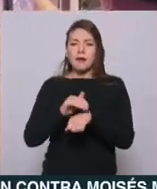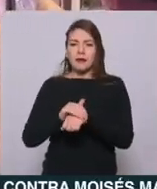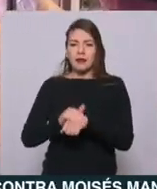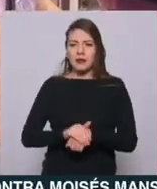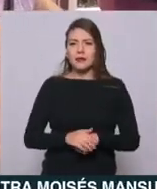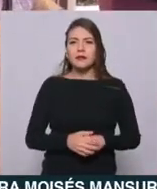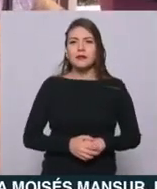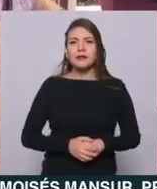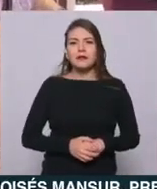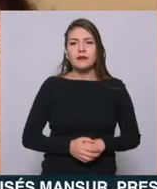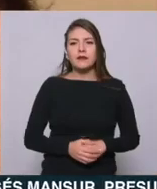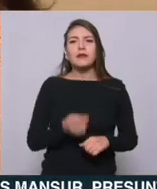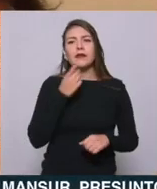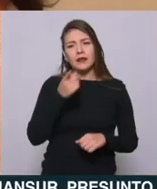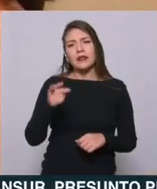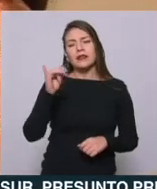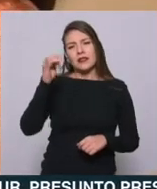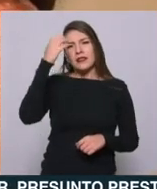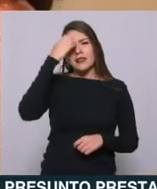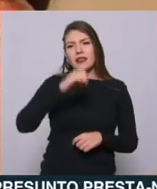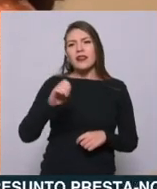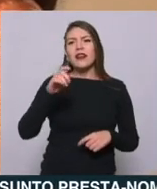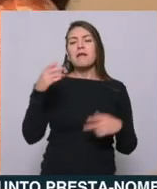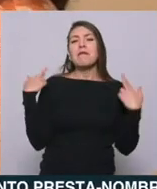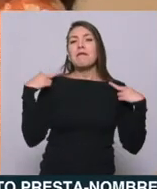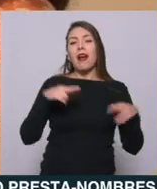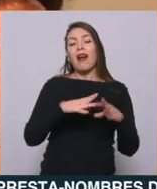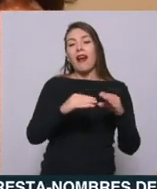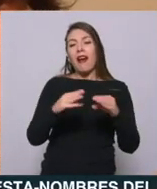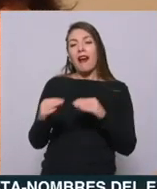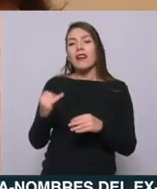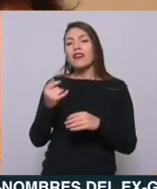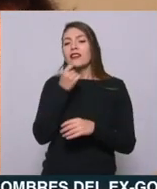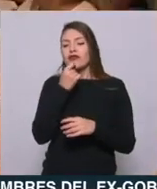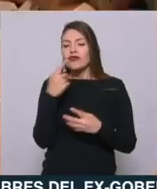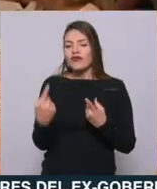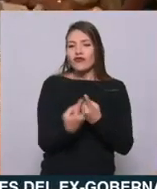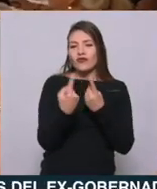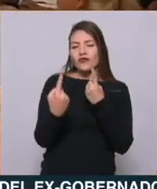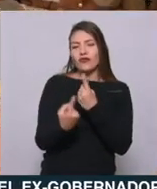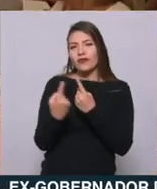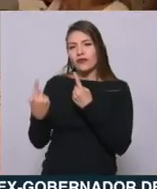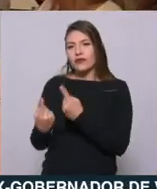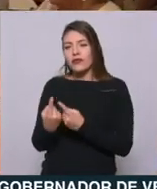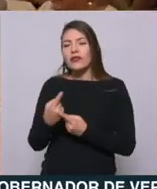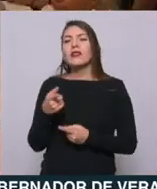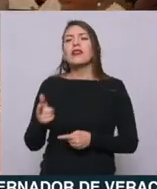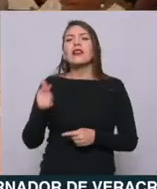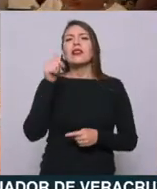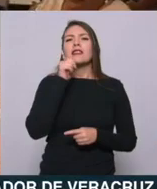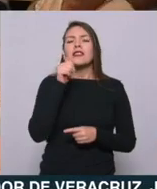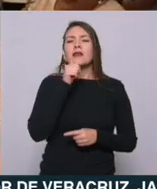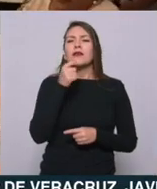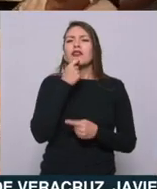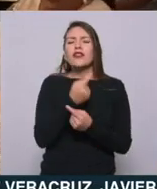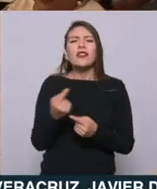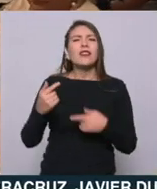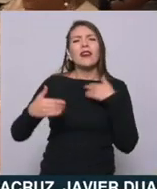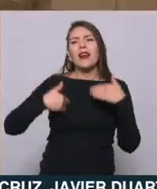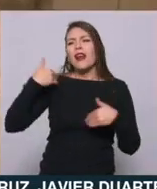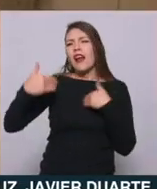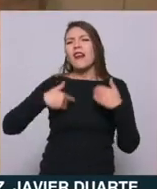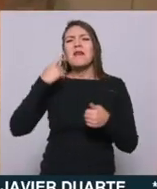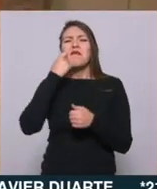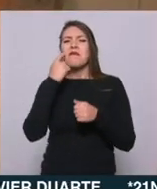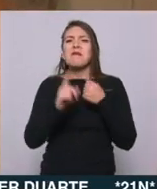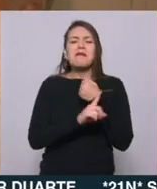ser maestra y convivir con sus alumnos. Para ella, los niños le han dejado lecciones de vida como la de no rendirse y disfrutar de la vida a pesar de las